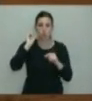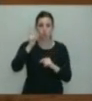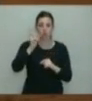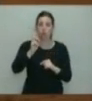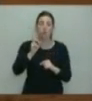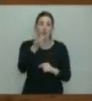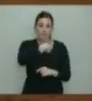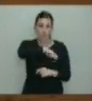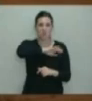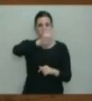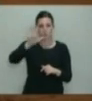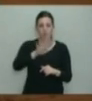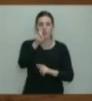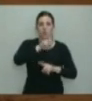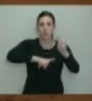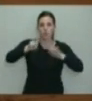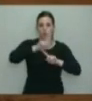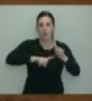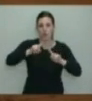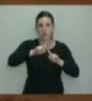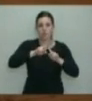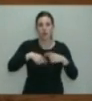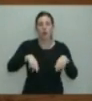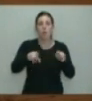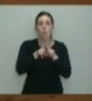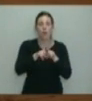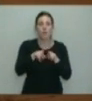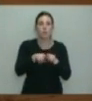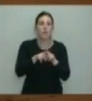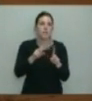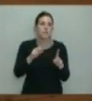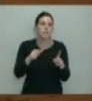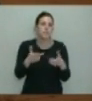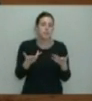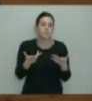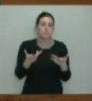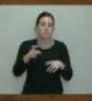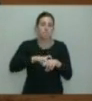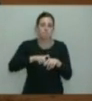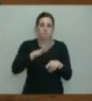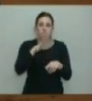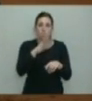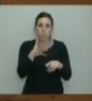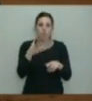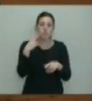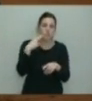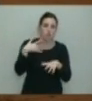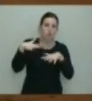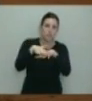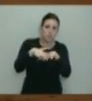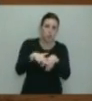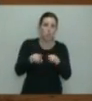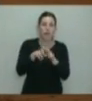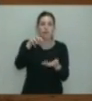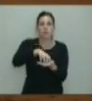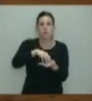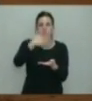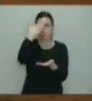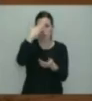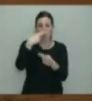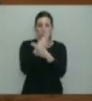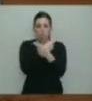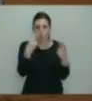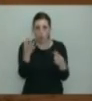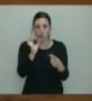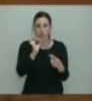país, tenemos una doble red, y yo creo que esa tensión permanente entre esa doble red, los centros de titularidad pública, los centros